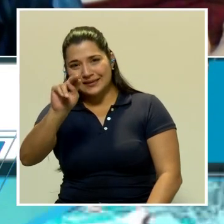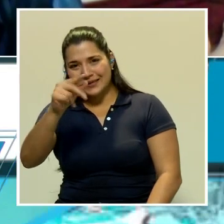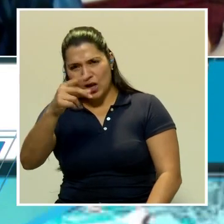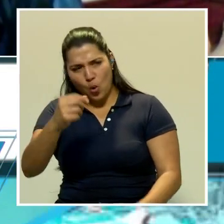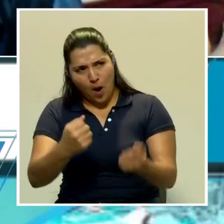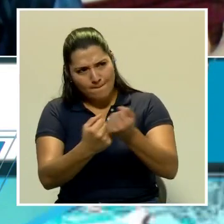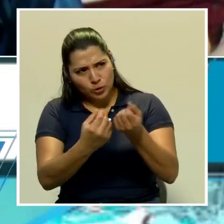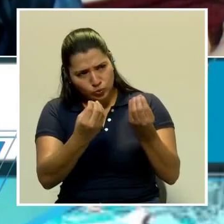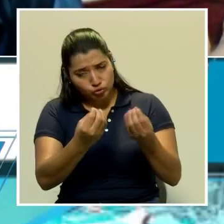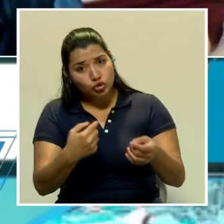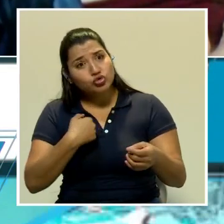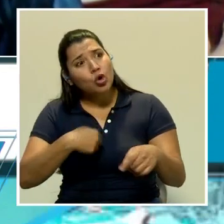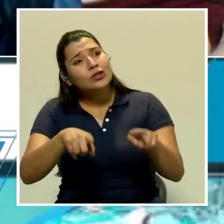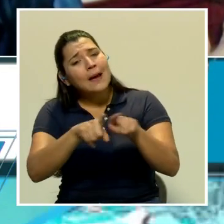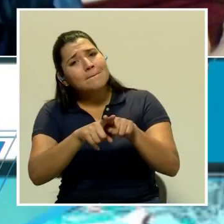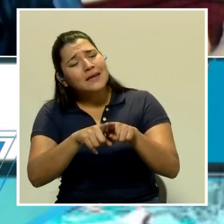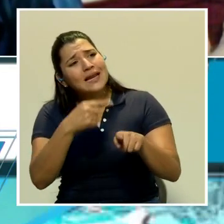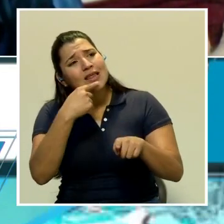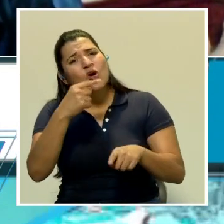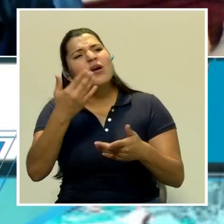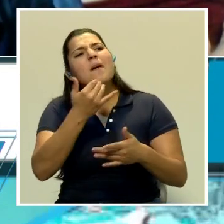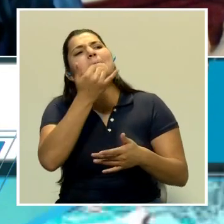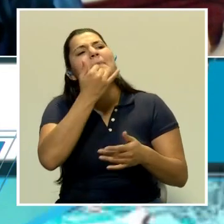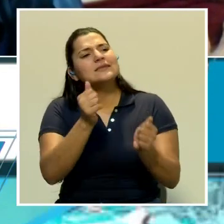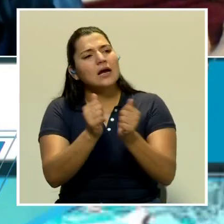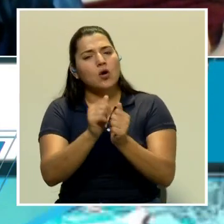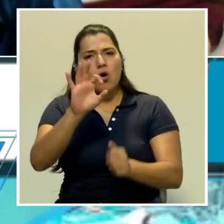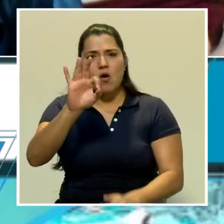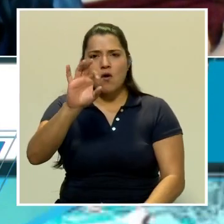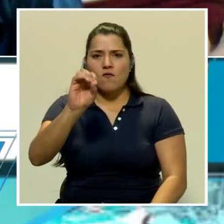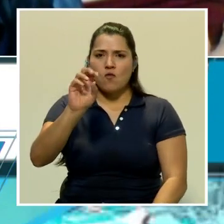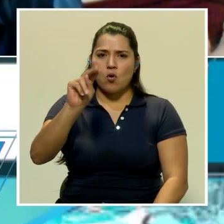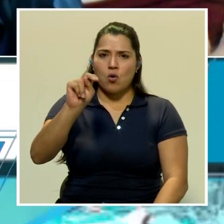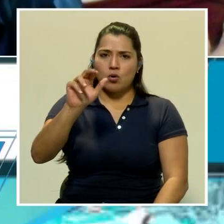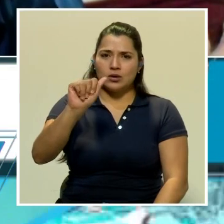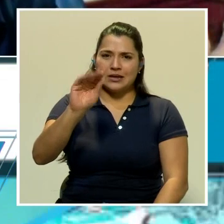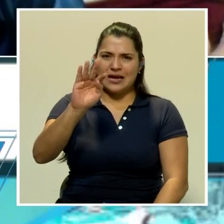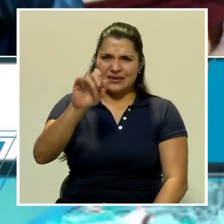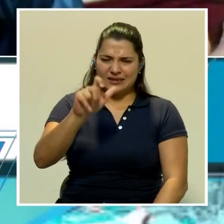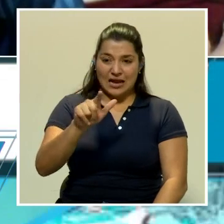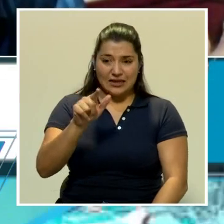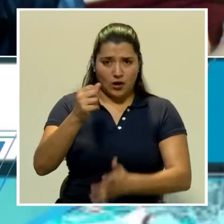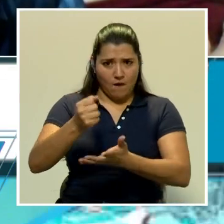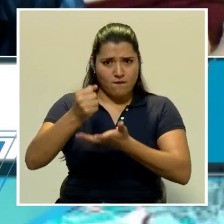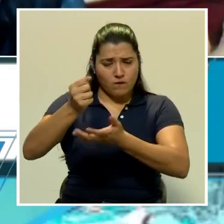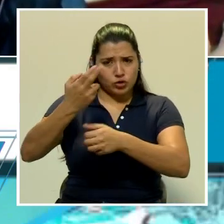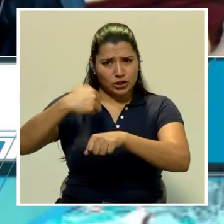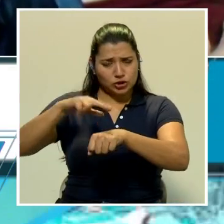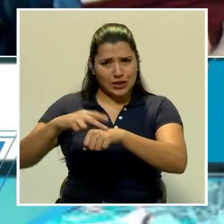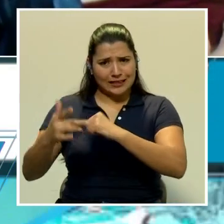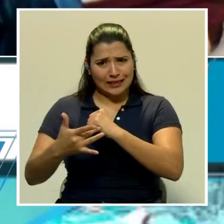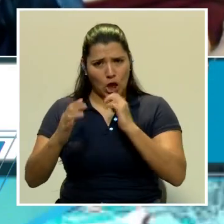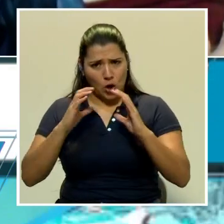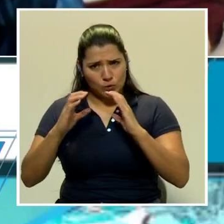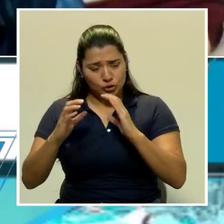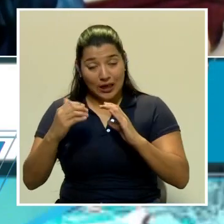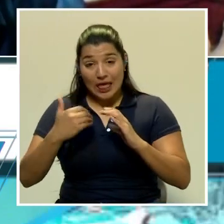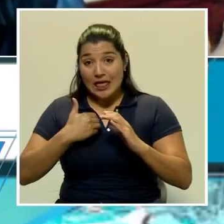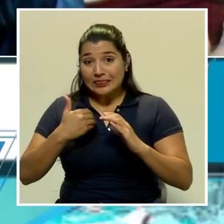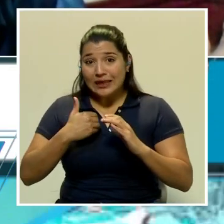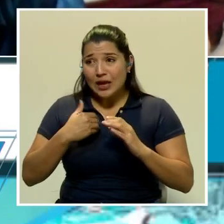a la mesa. ¿Qué pasa con el Fonatel, el Fondo Nacional de Telecomunicaciones, que tiene tiene